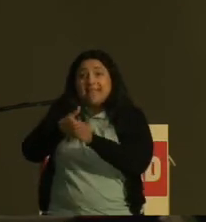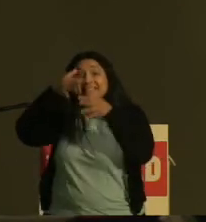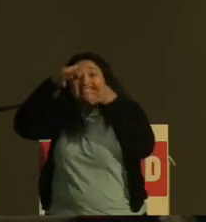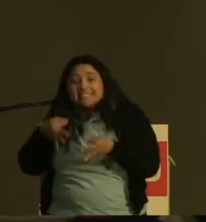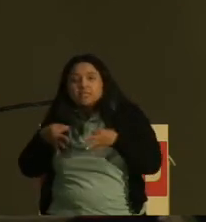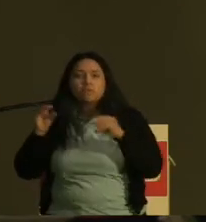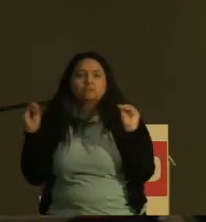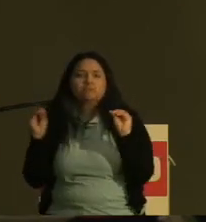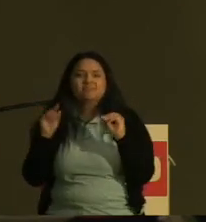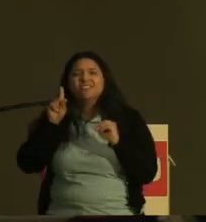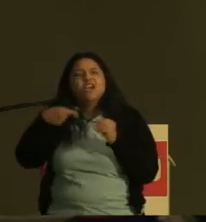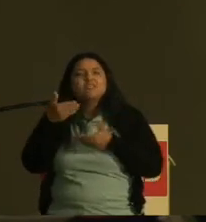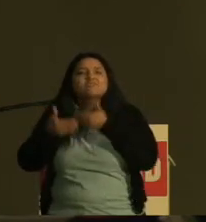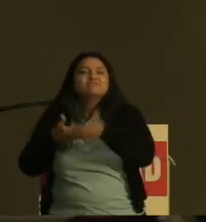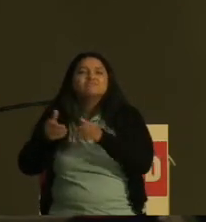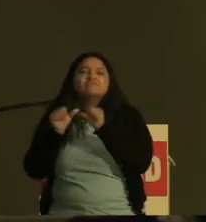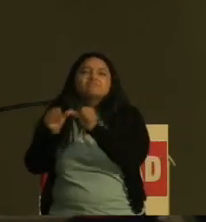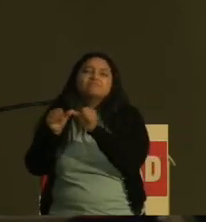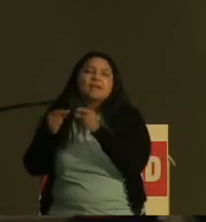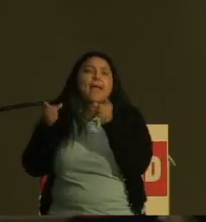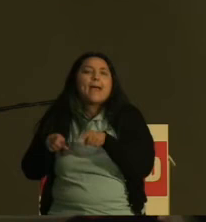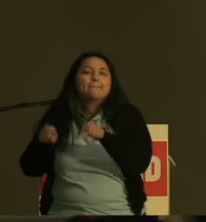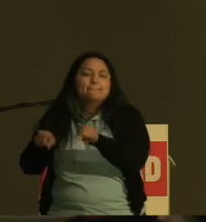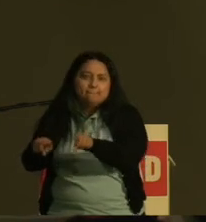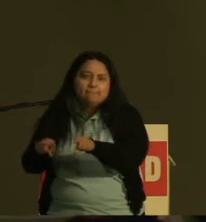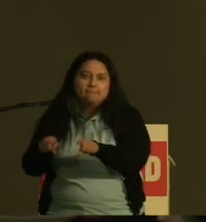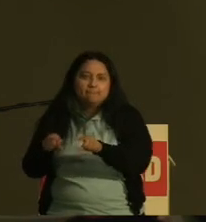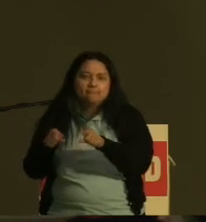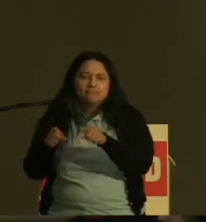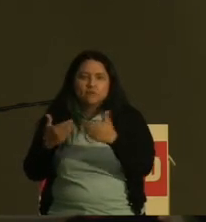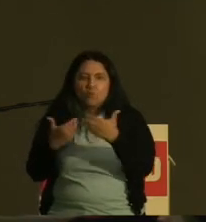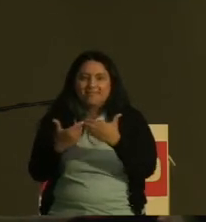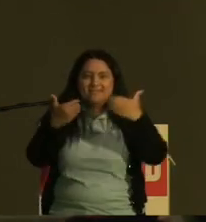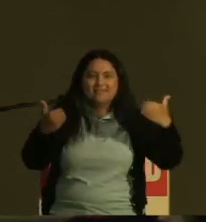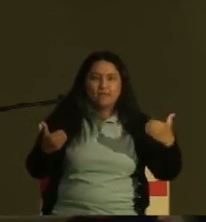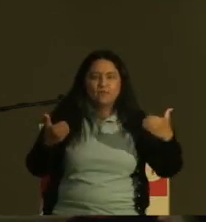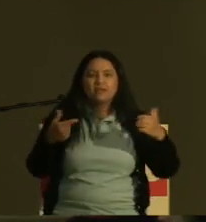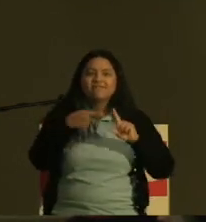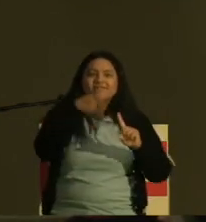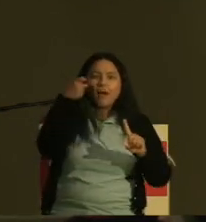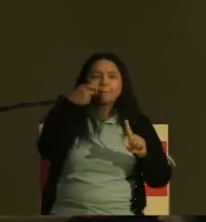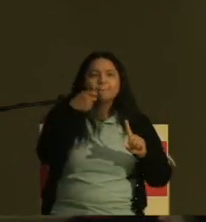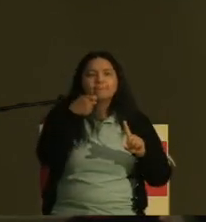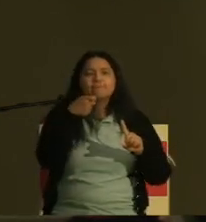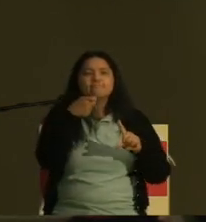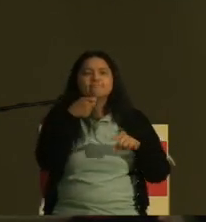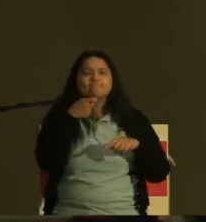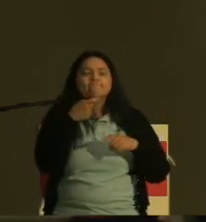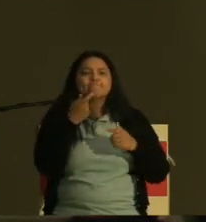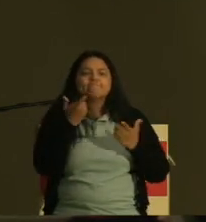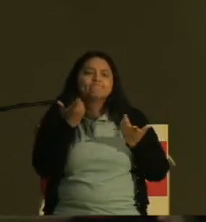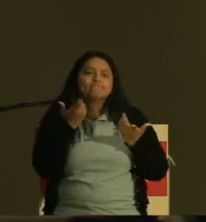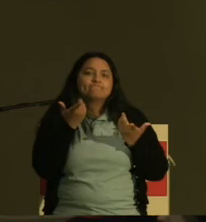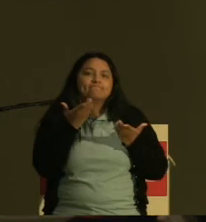racional. Que eso hace que esté fuera ya del juego, del tiempo, de los accidentes, ¿no?